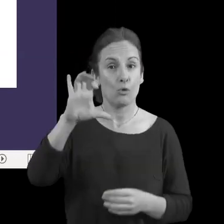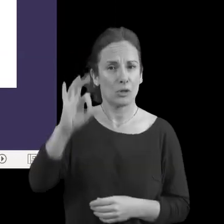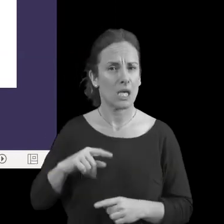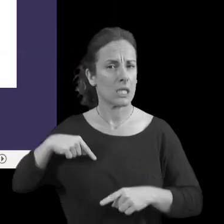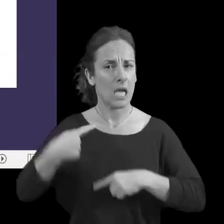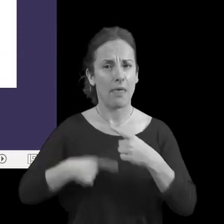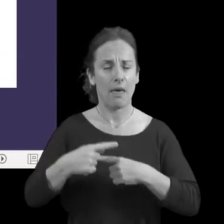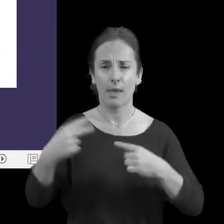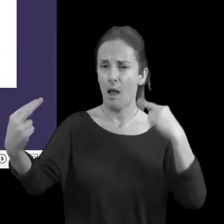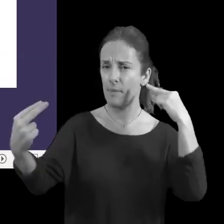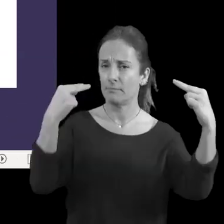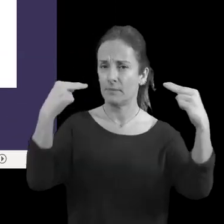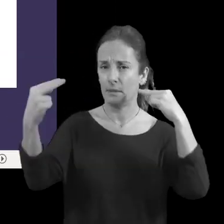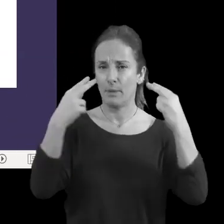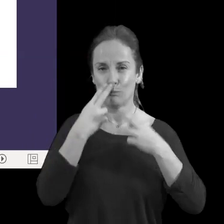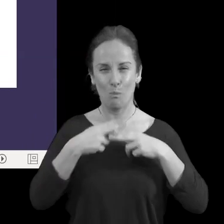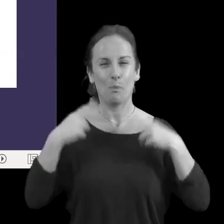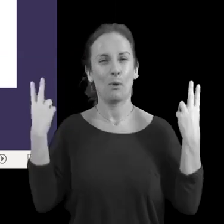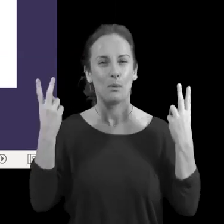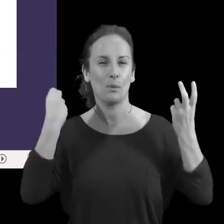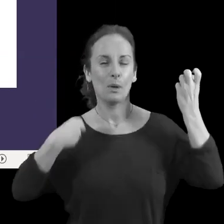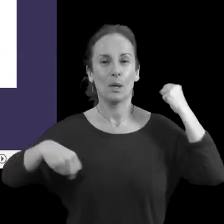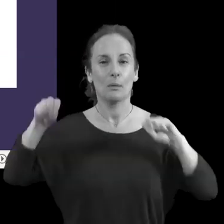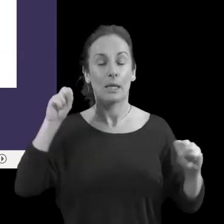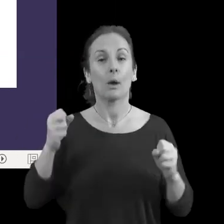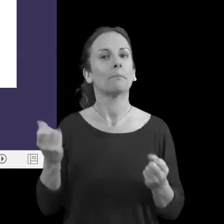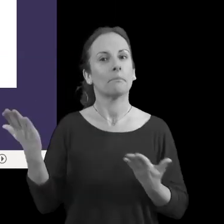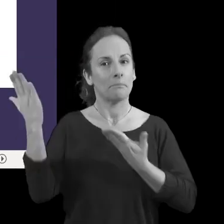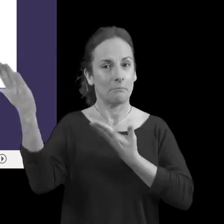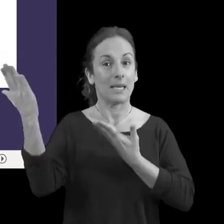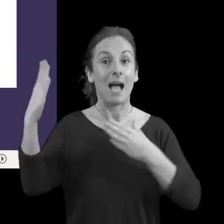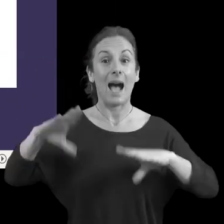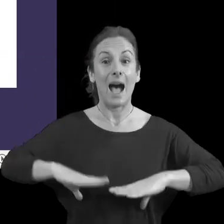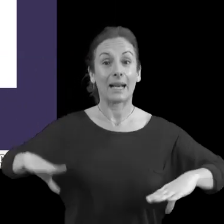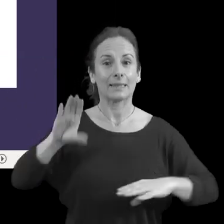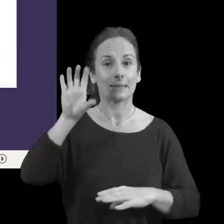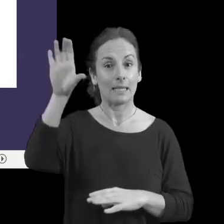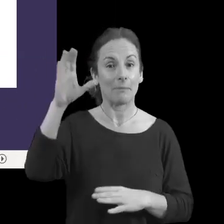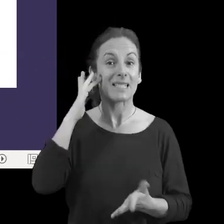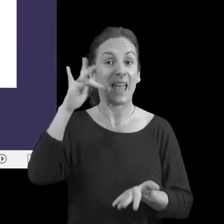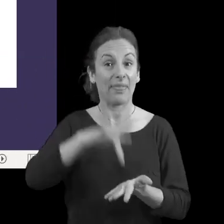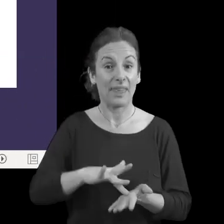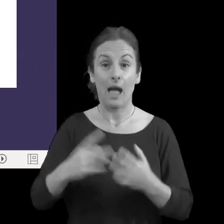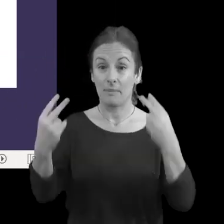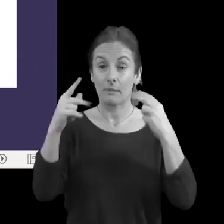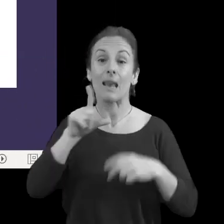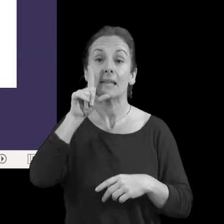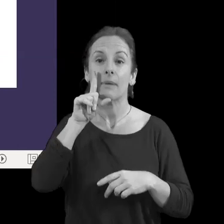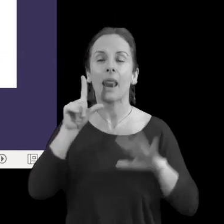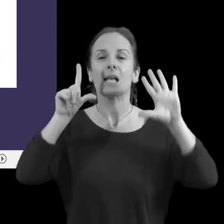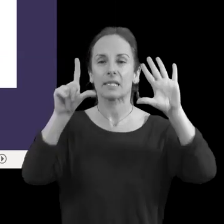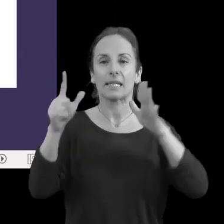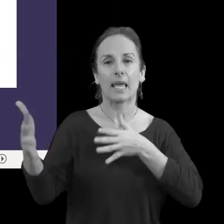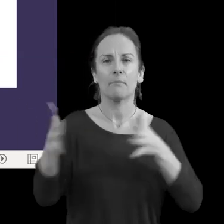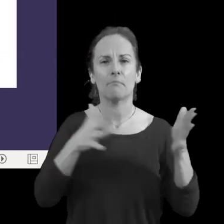por ejemplo, y esta es la segunda fotografía que tenéis aquí, que os comparto, este Día de la Visibilidad Lesbiana es el 7 de marzo, en